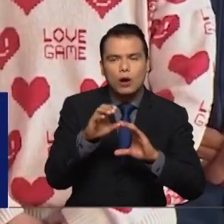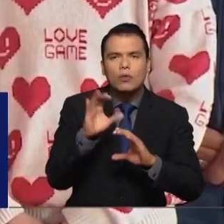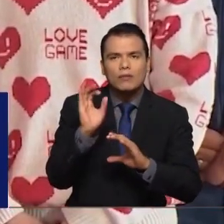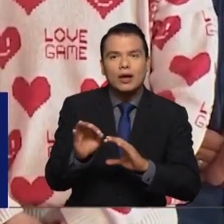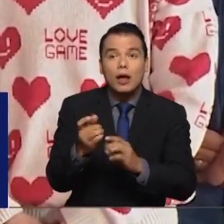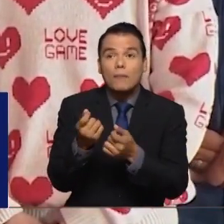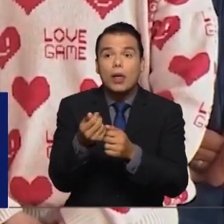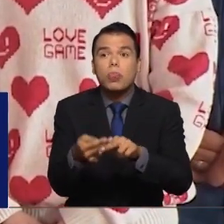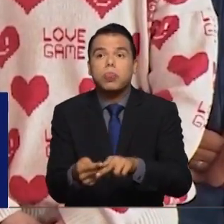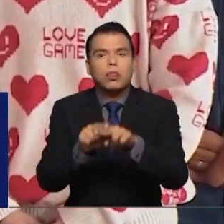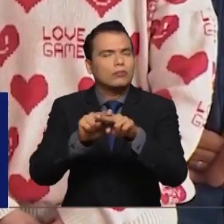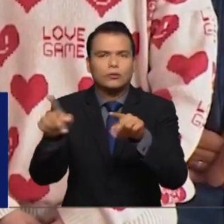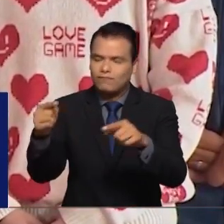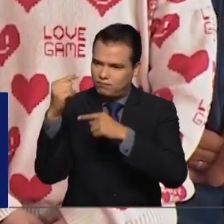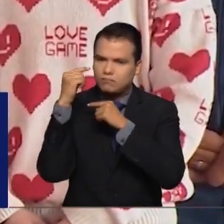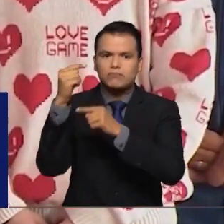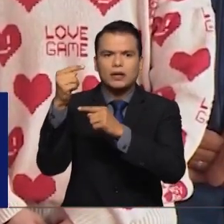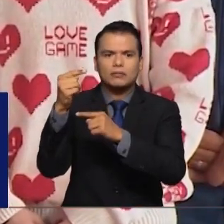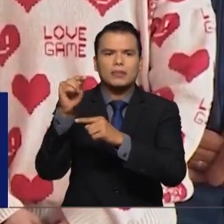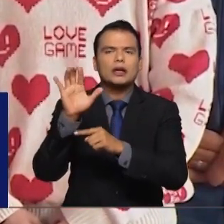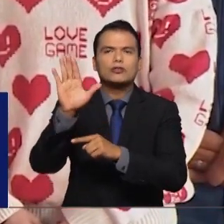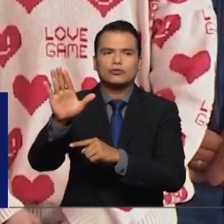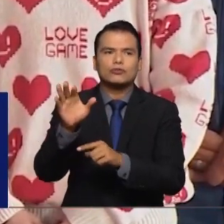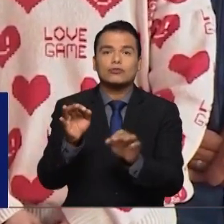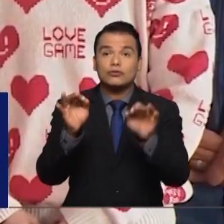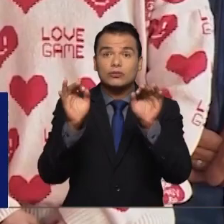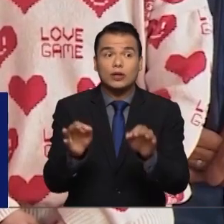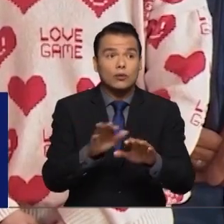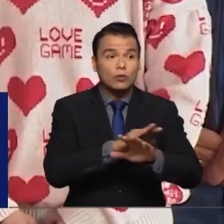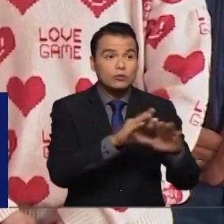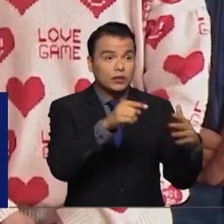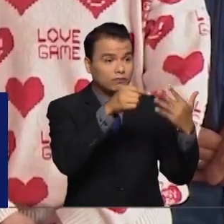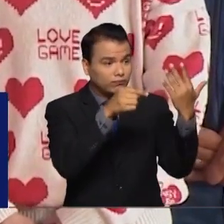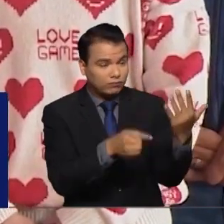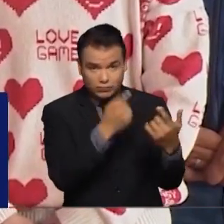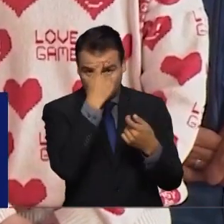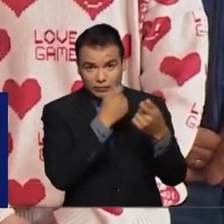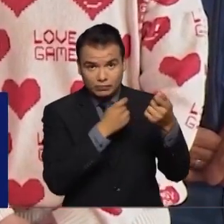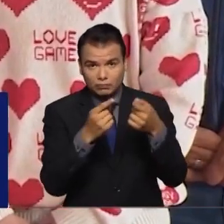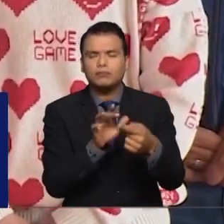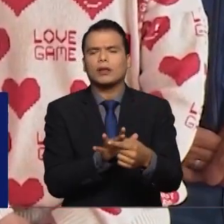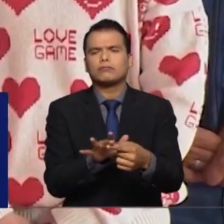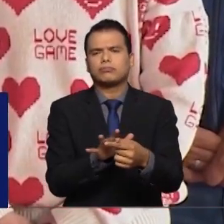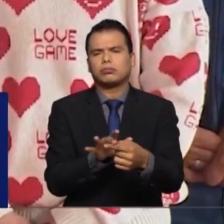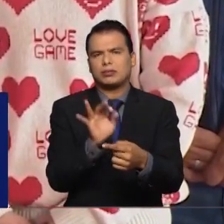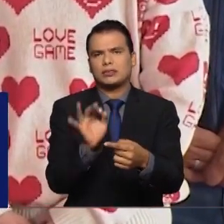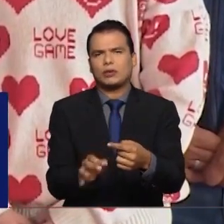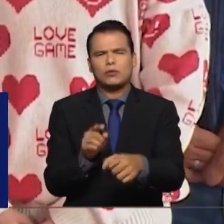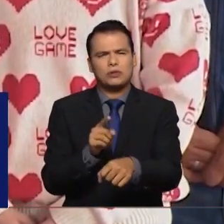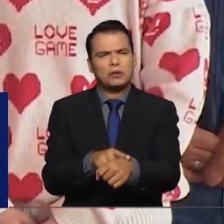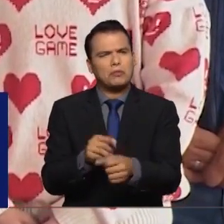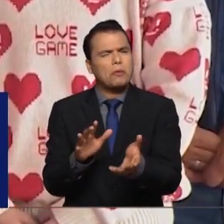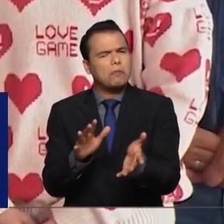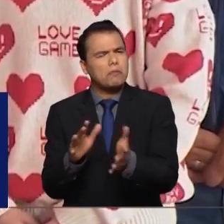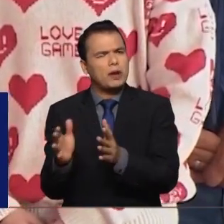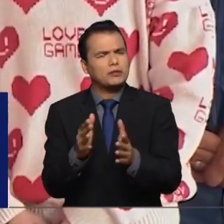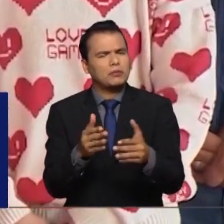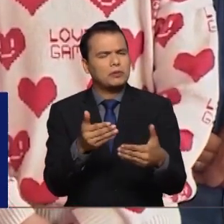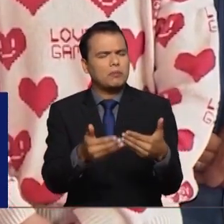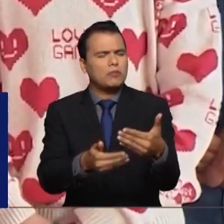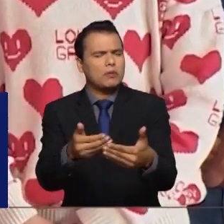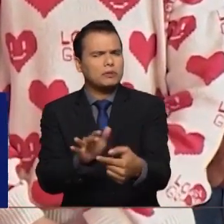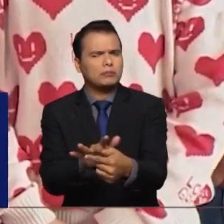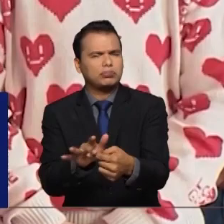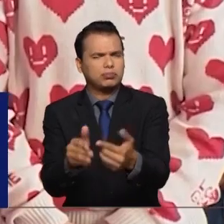Estas medidas se tomarán, haremos una evaluación de un poco más de una semana de su